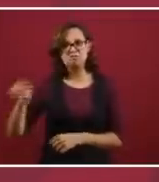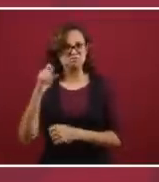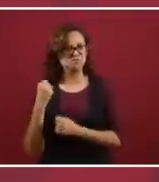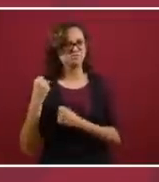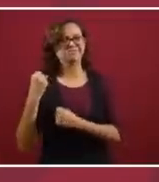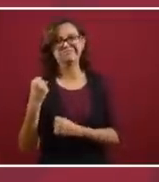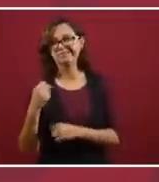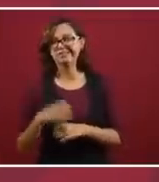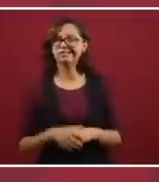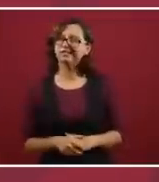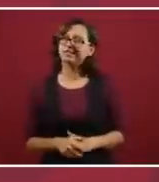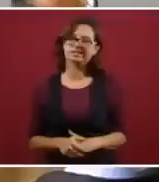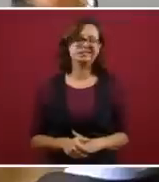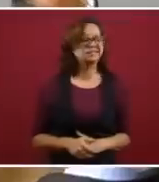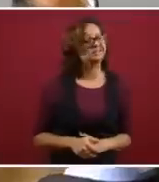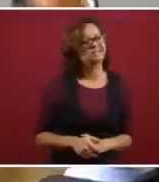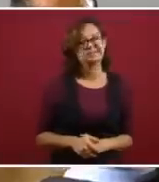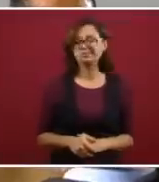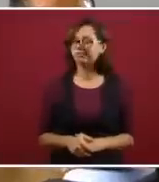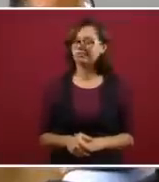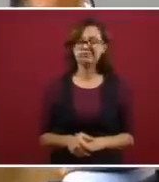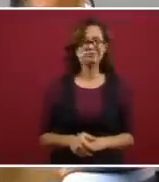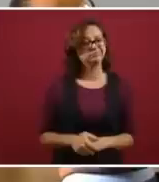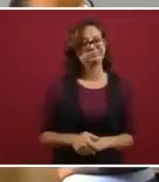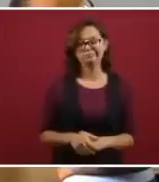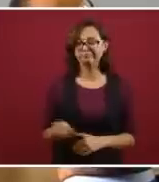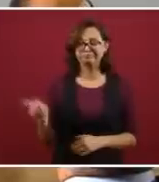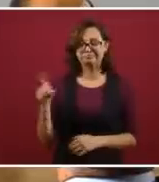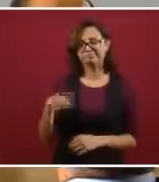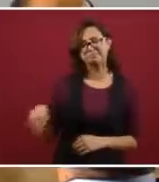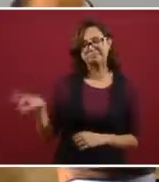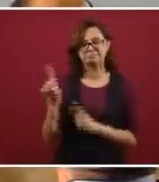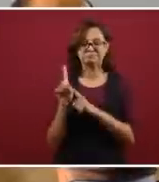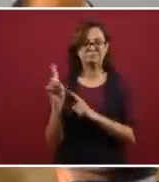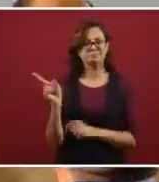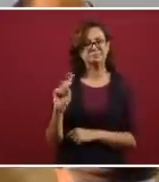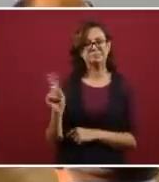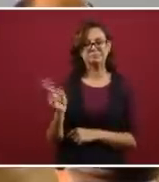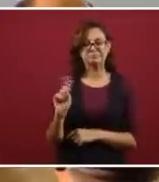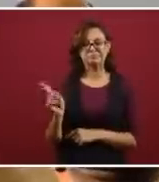variante del conservadurismo, de tantas variantes que tiene el conservadurismo.